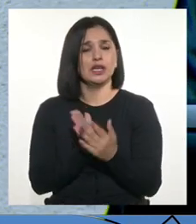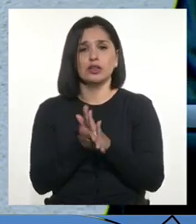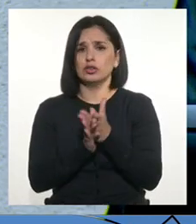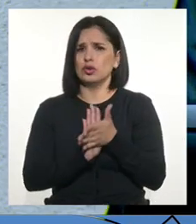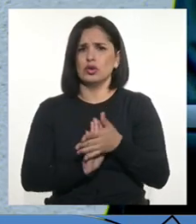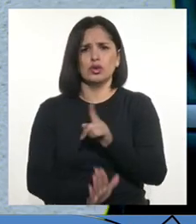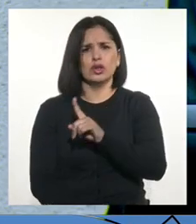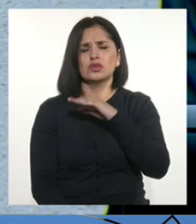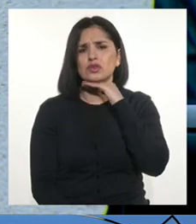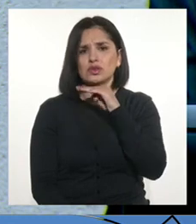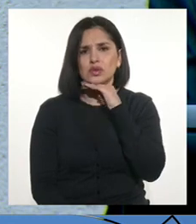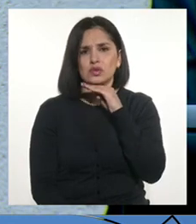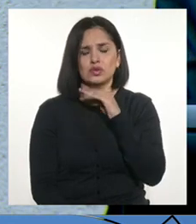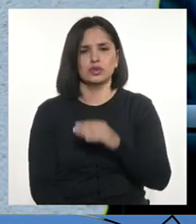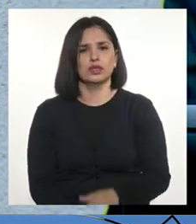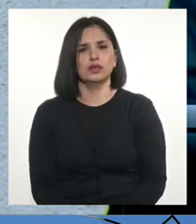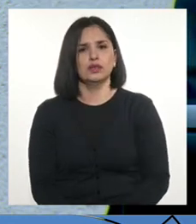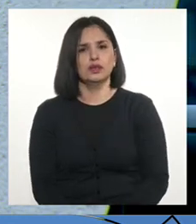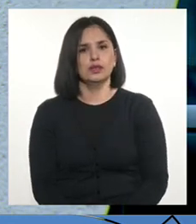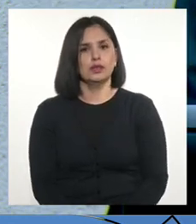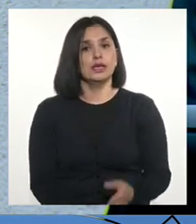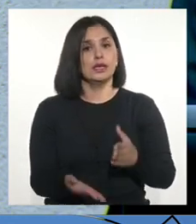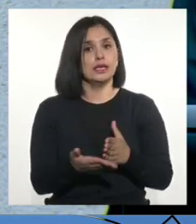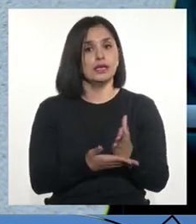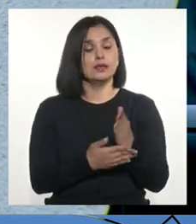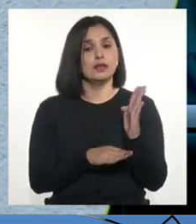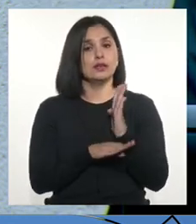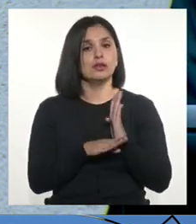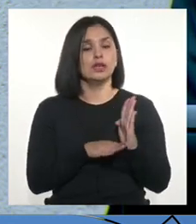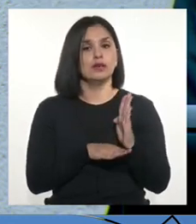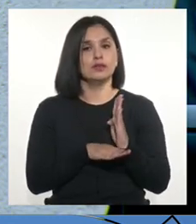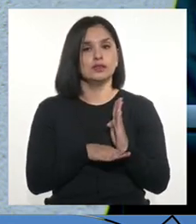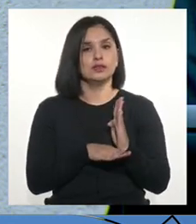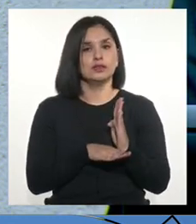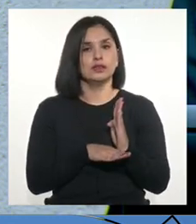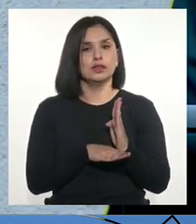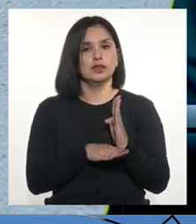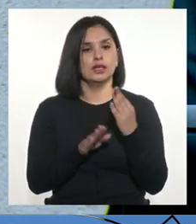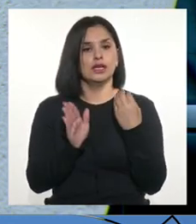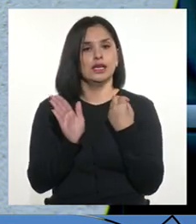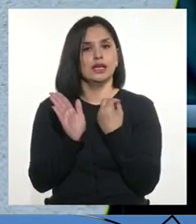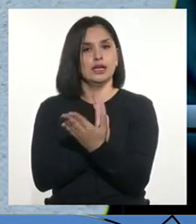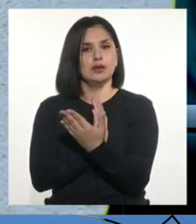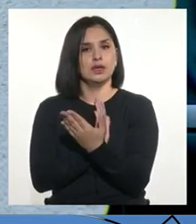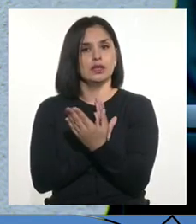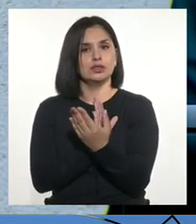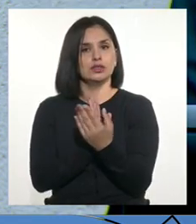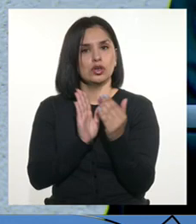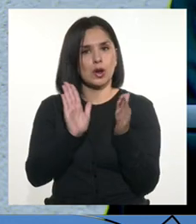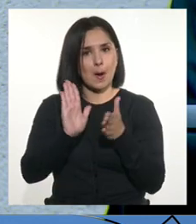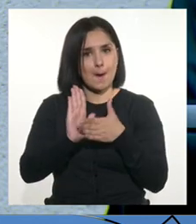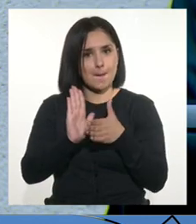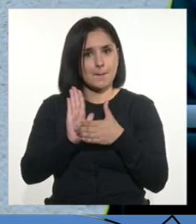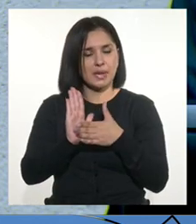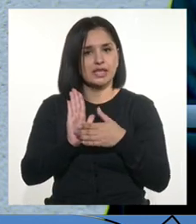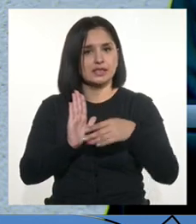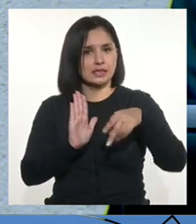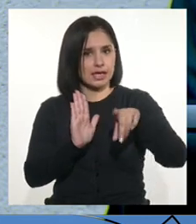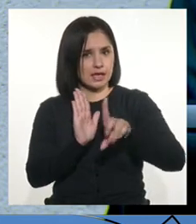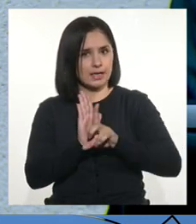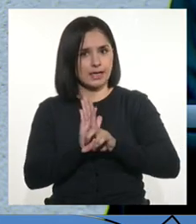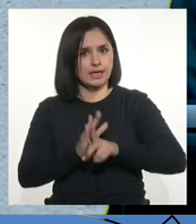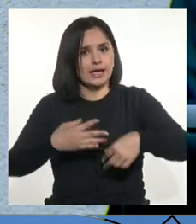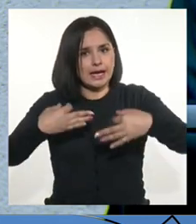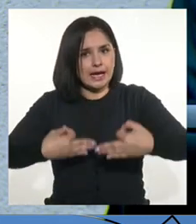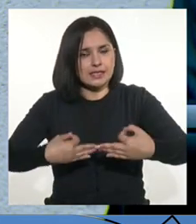queda donde sus partiendo por supuesto de la base de que la derogación expresa de la normativa garantiza una mayor